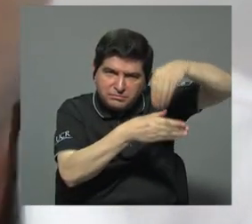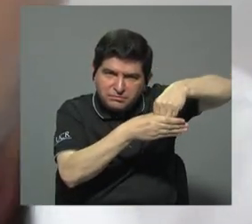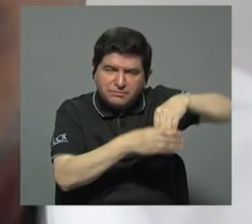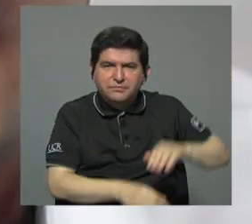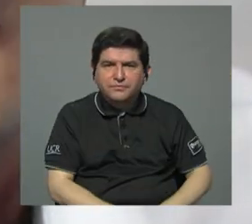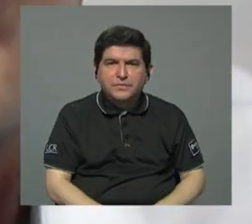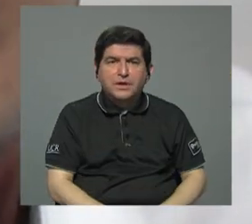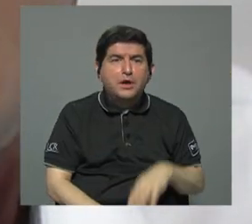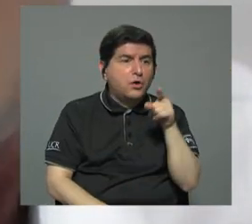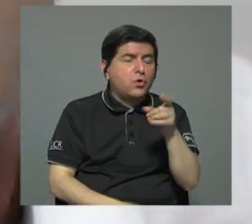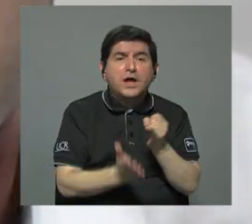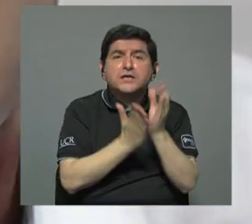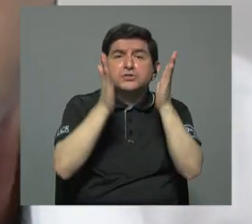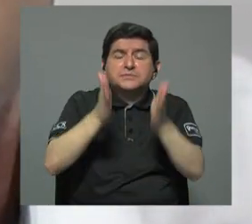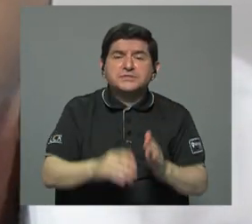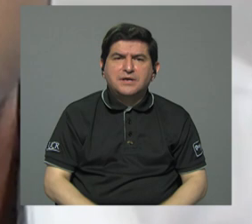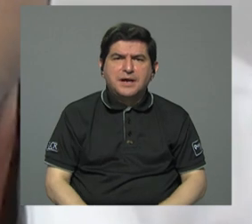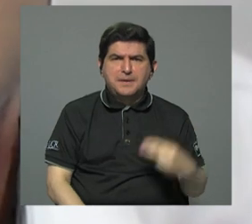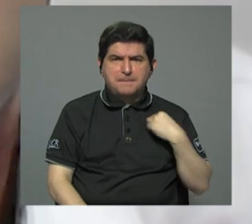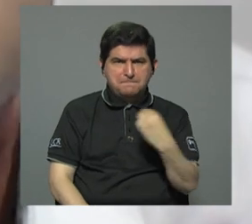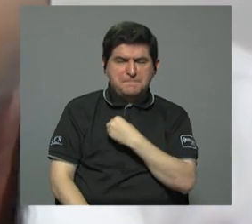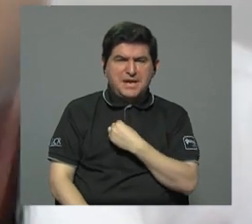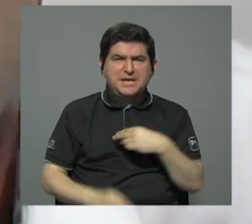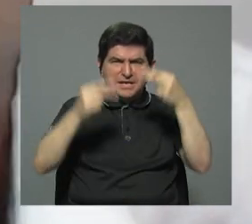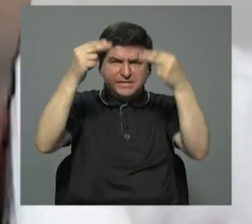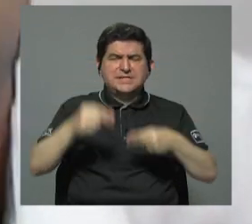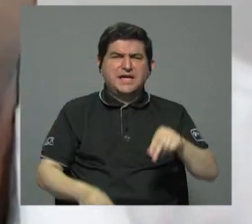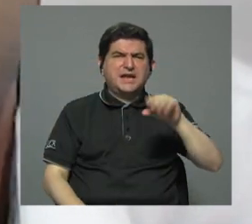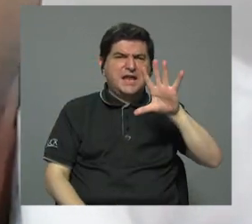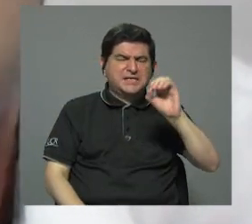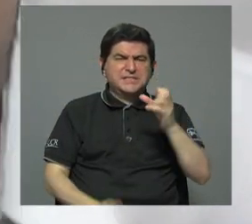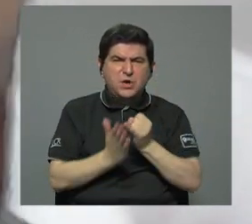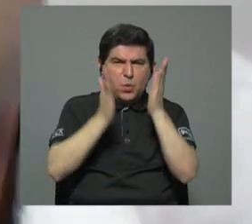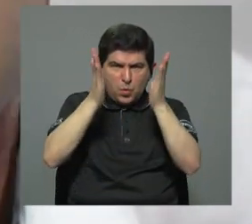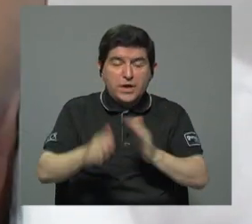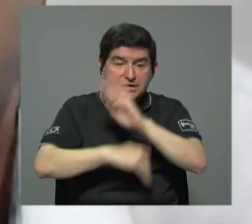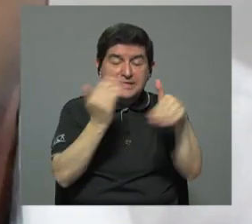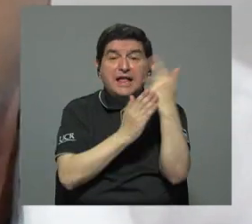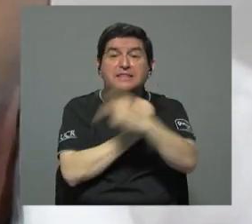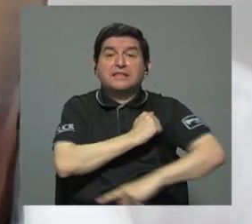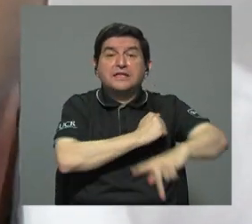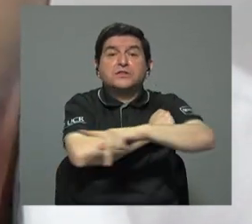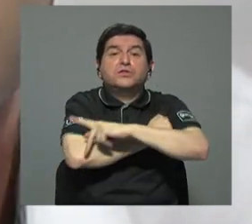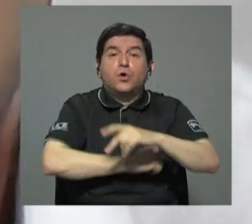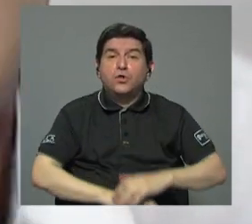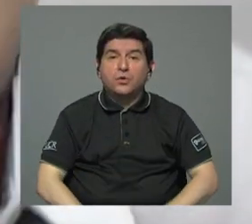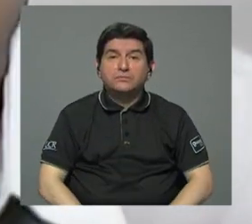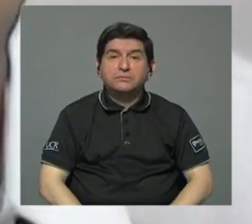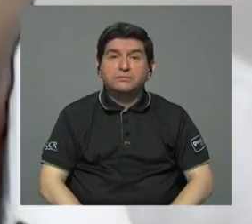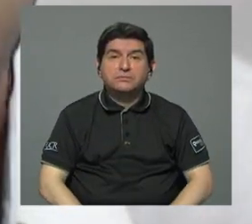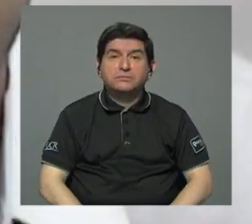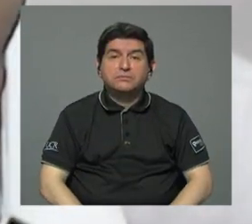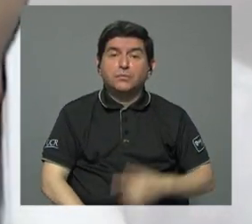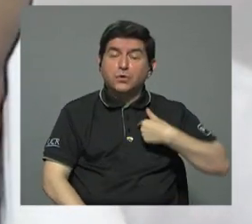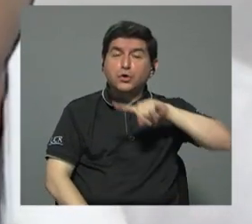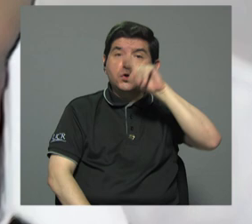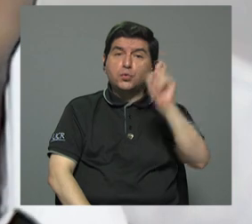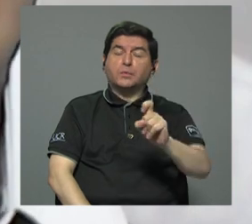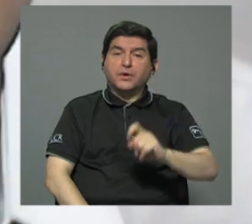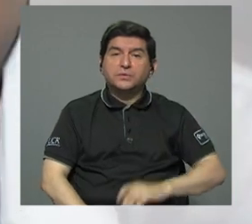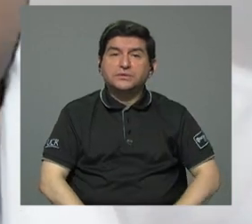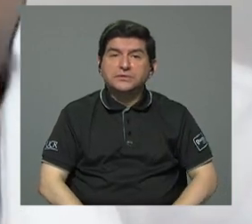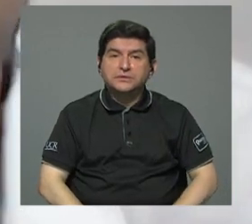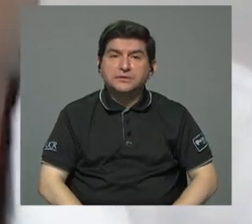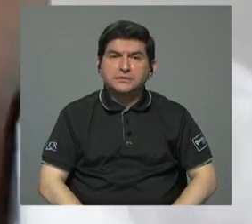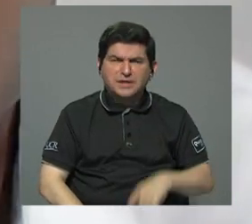los inspectores? Porque, por ejemplo, el Ministerio de Hacienda tiene 50 inspectores para todo el país, ¿verdad? Entonces, ahí es donde uno se pregunta,